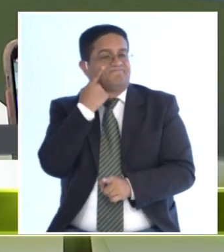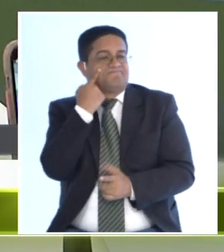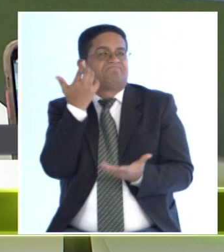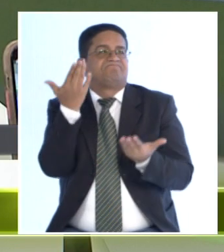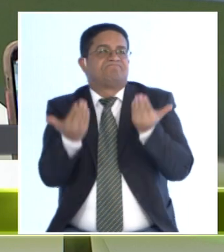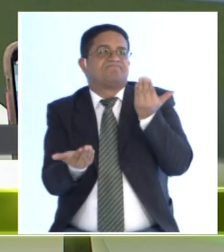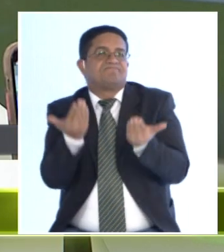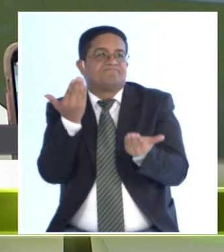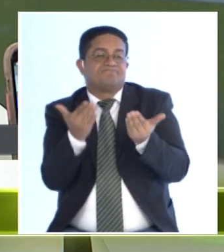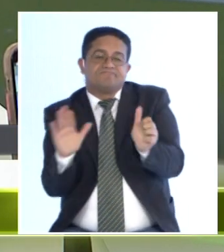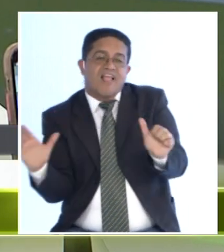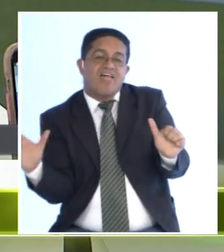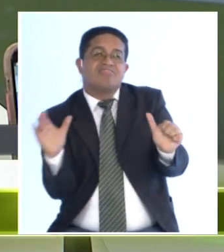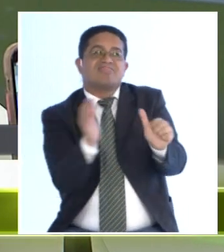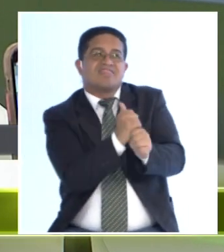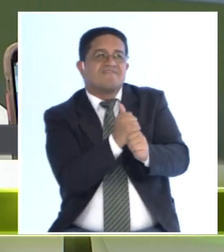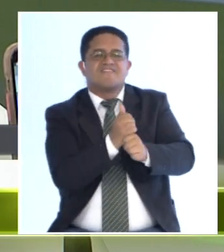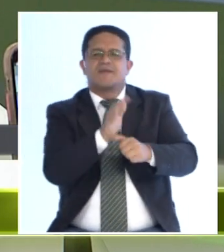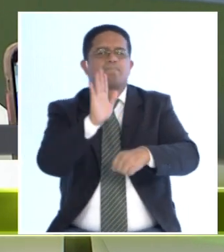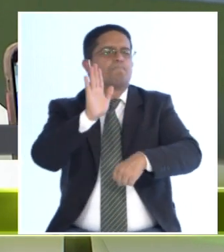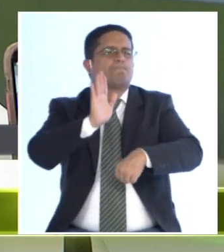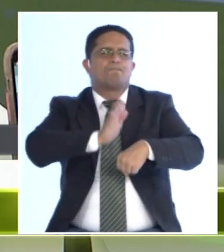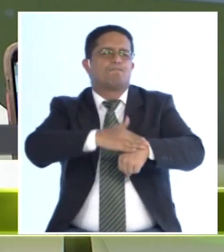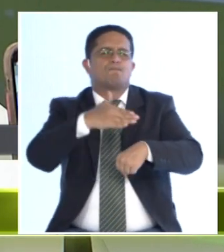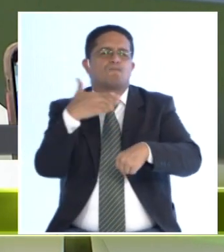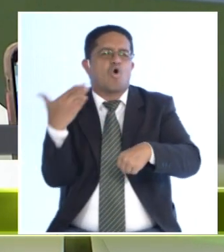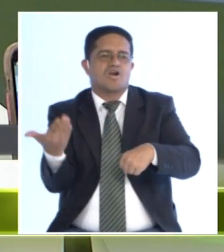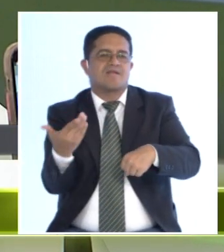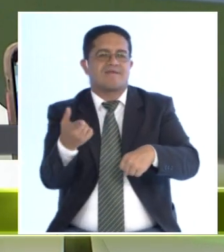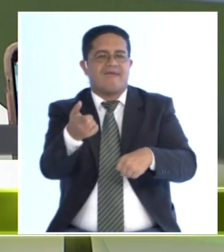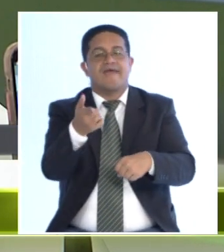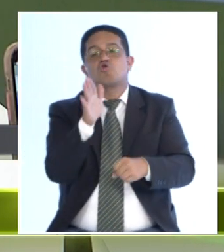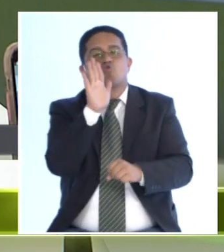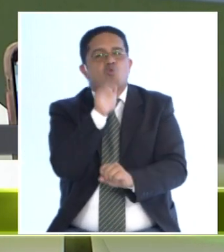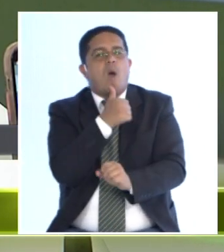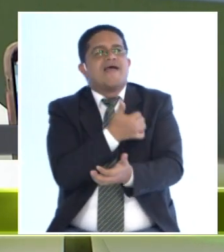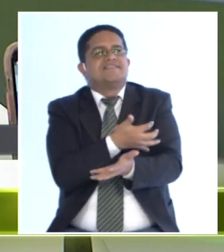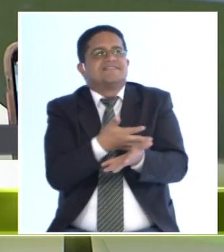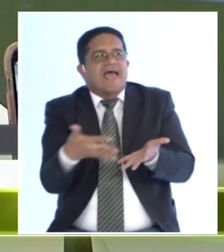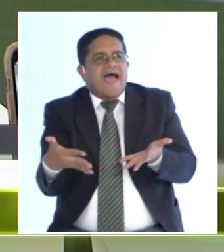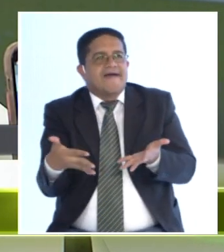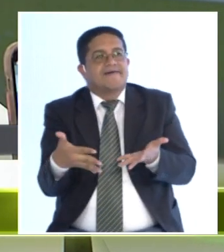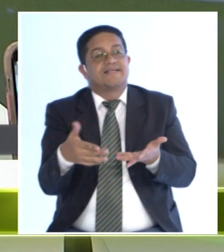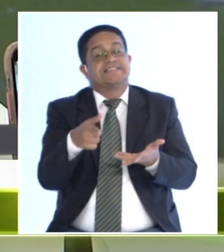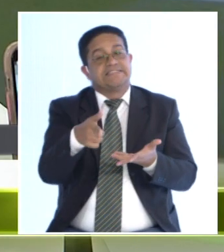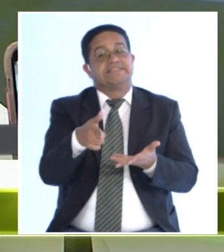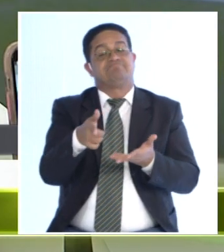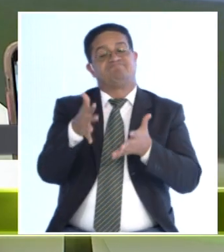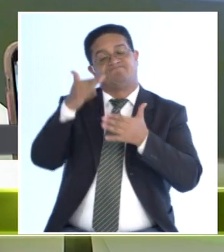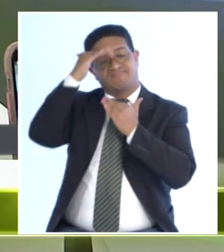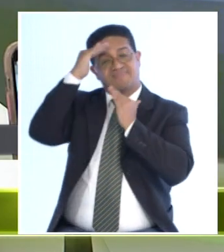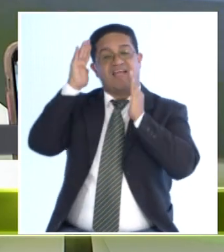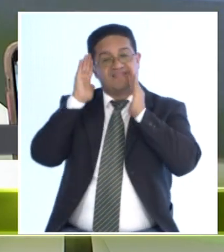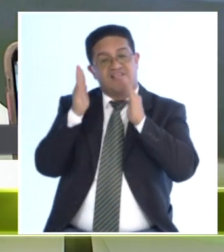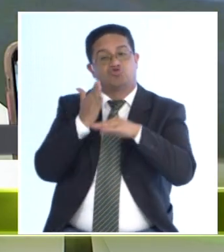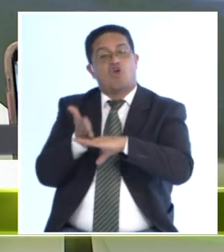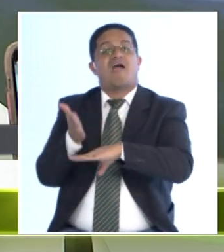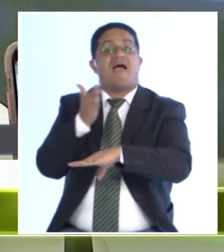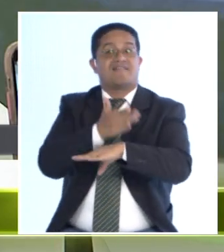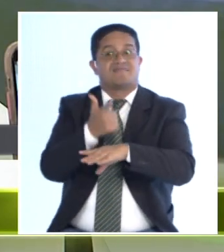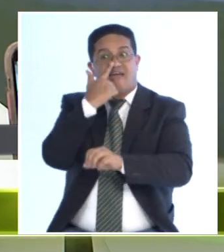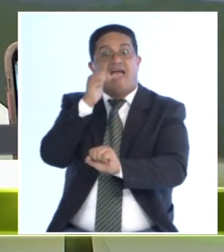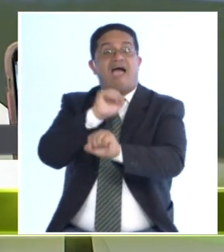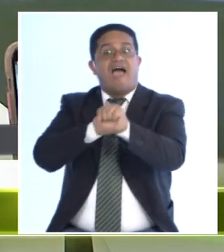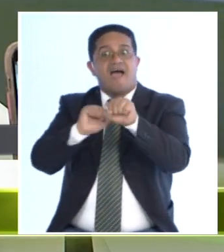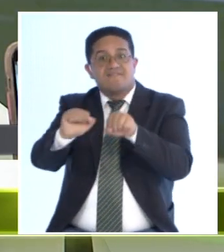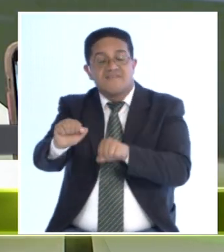que identificar el por qué se produjo la necrosis vascular y tratarla de forma temprana para evitar llegar a